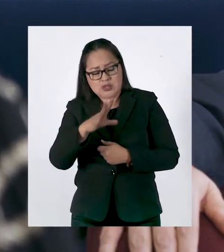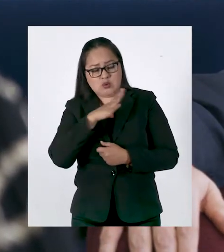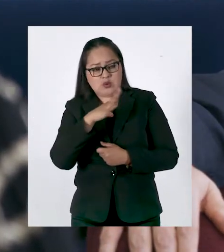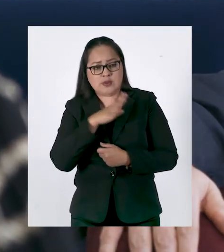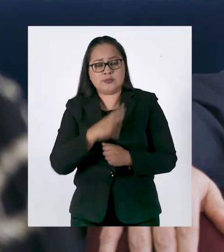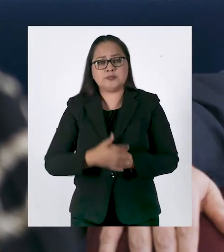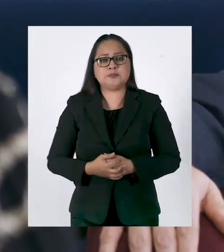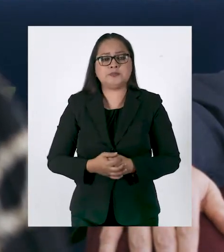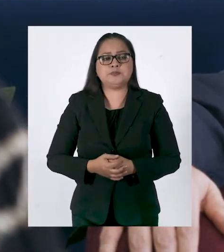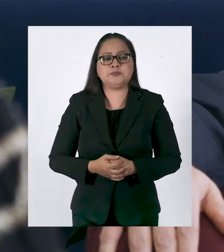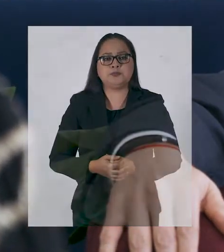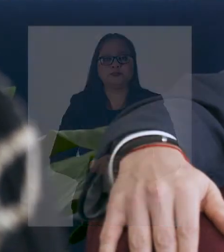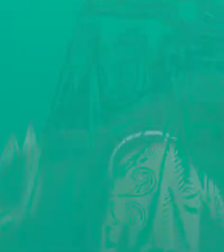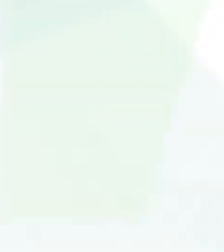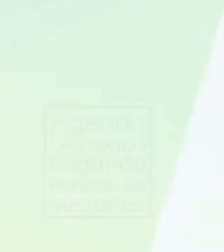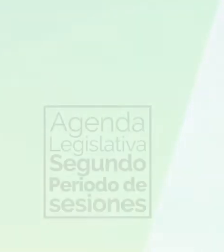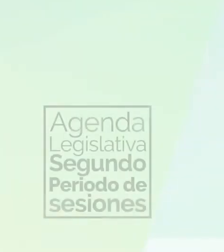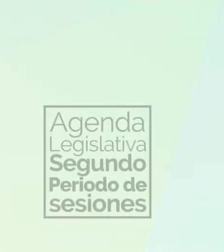problemas de alimentación que tenemos en México.